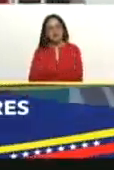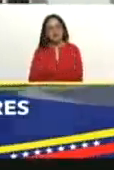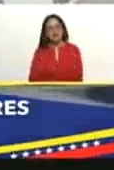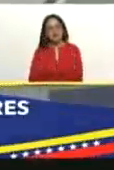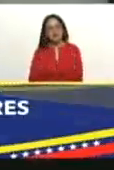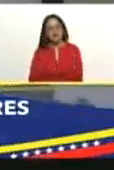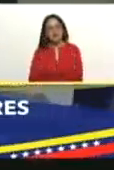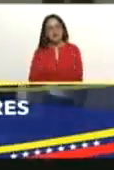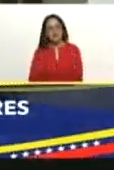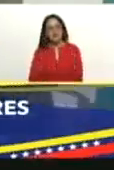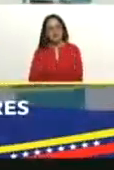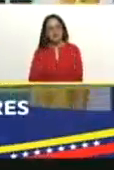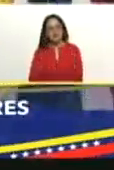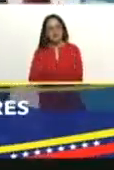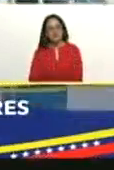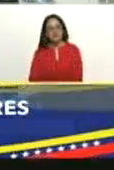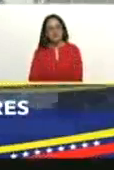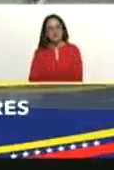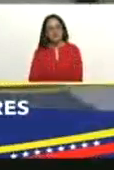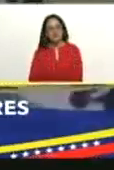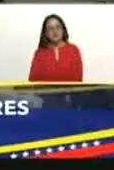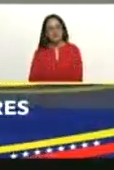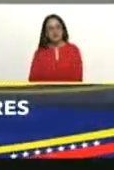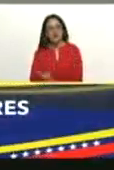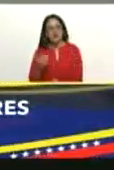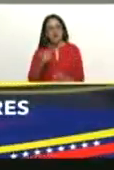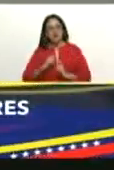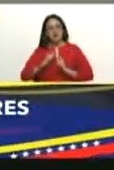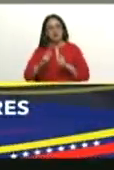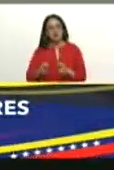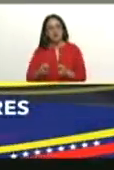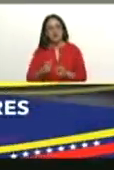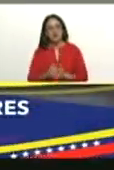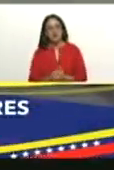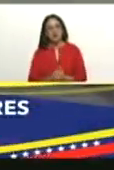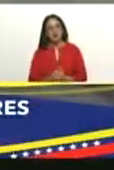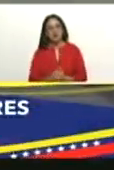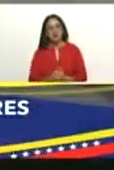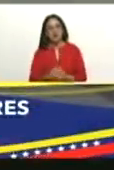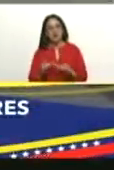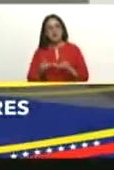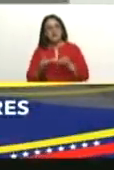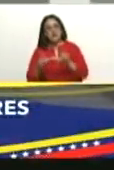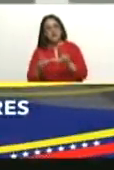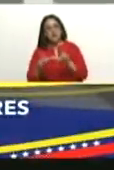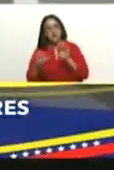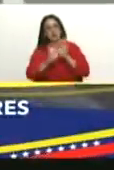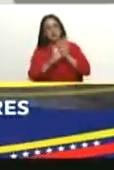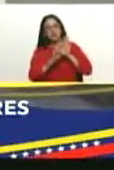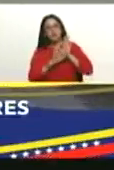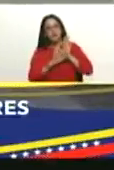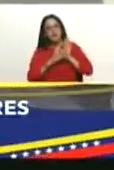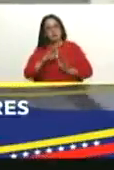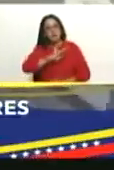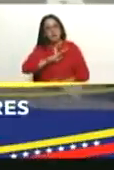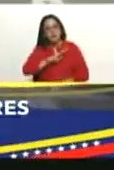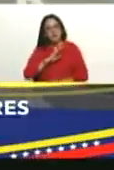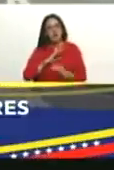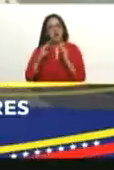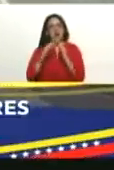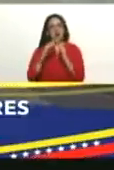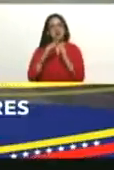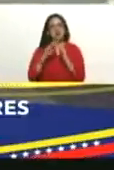Bueno, presidente, aquí le estoy entregando, aquí le estamos entregando los títulos de propiedad de la